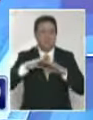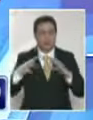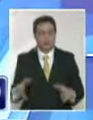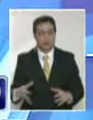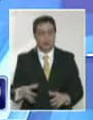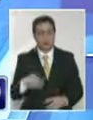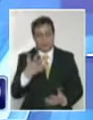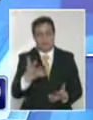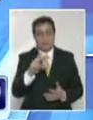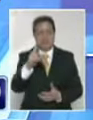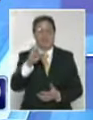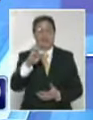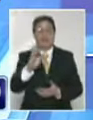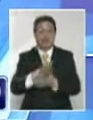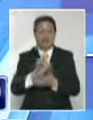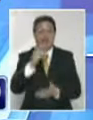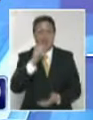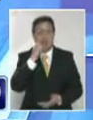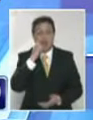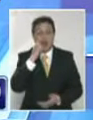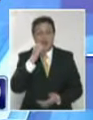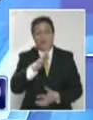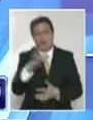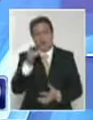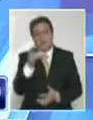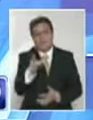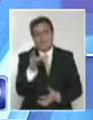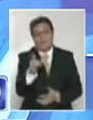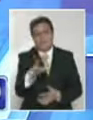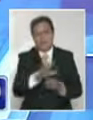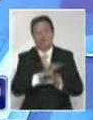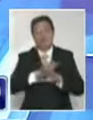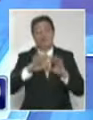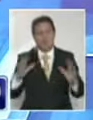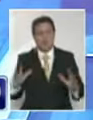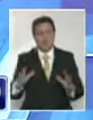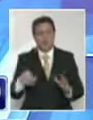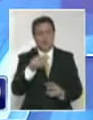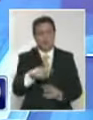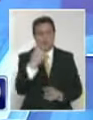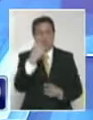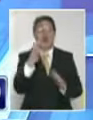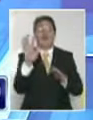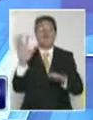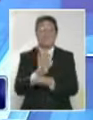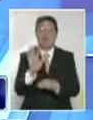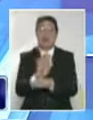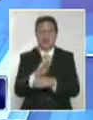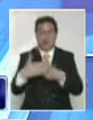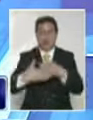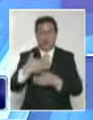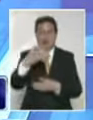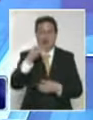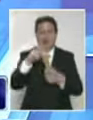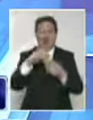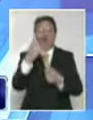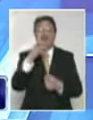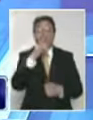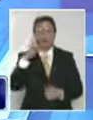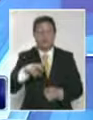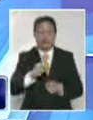fueron las violaciones de derechos humanos. Y mira, hay casos emblemáticos. Hay una película, el diario Agustín, que no se ha